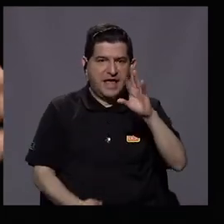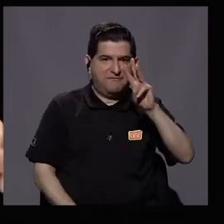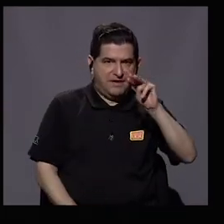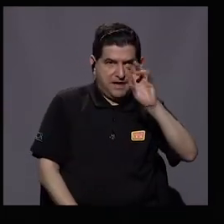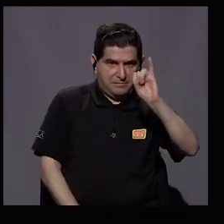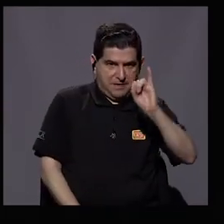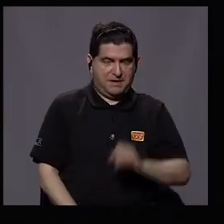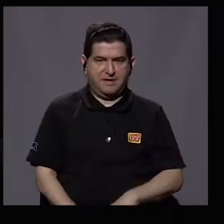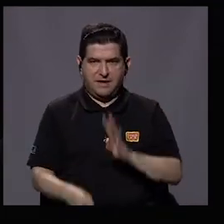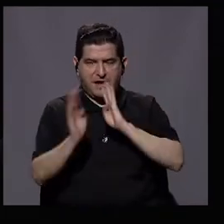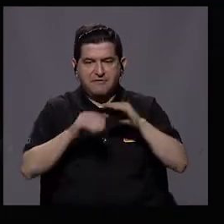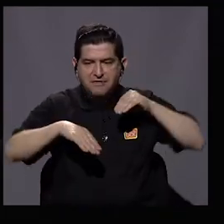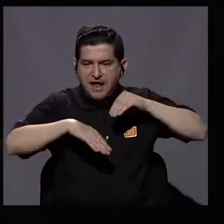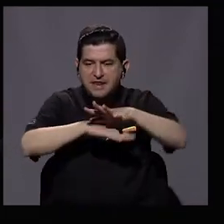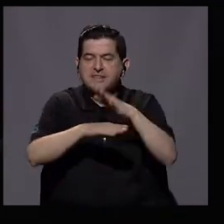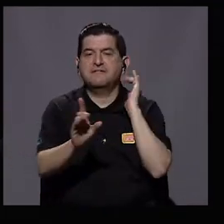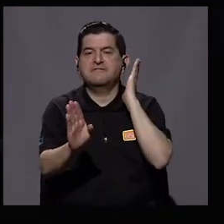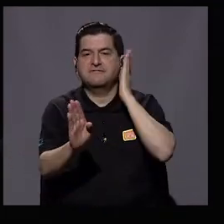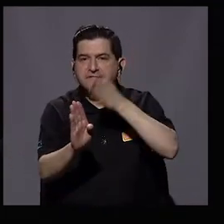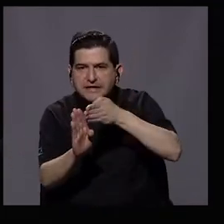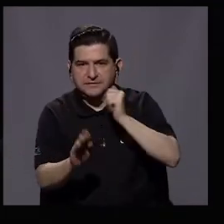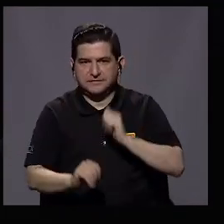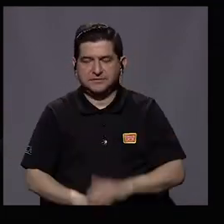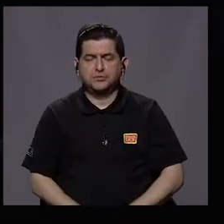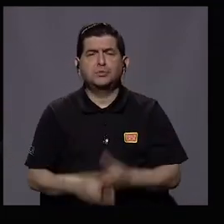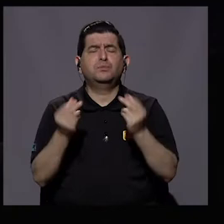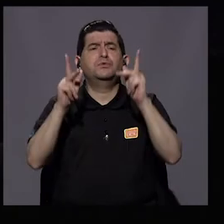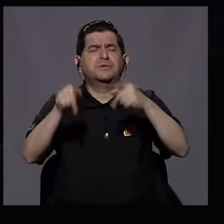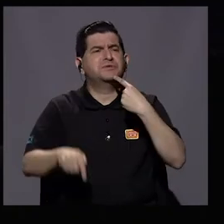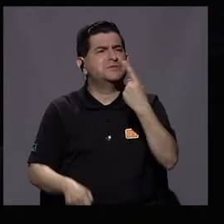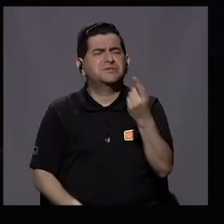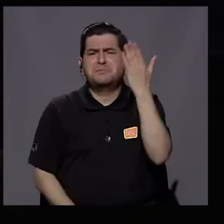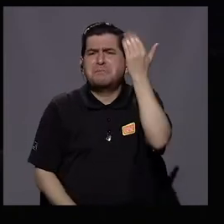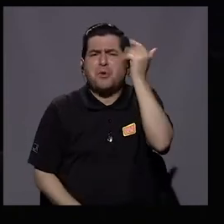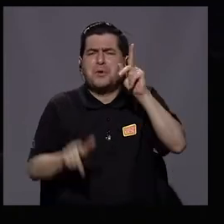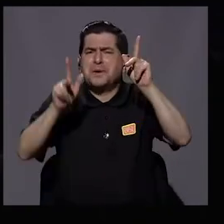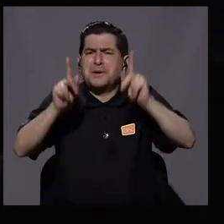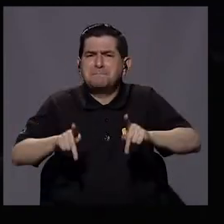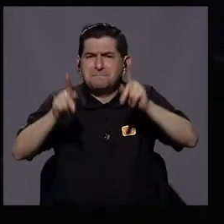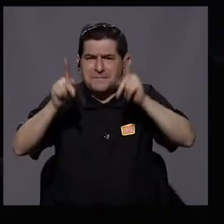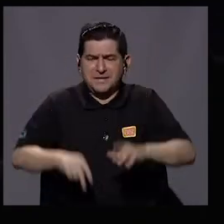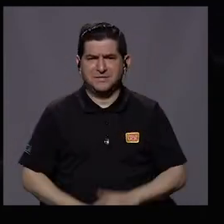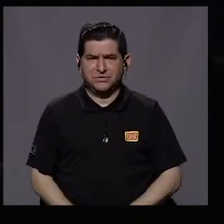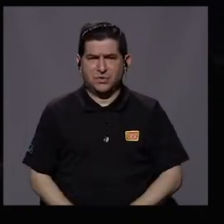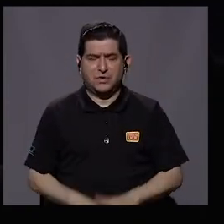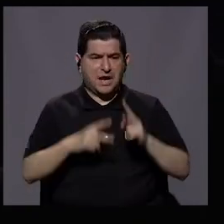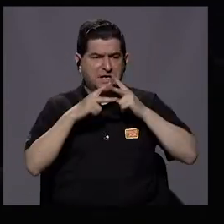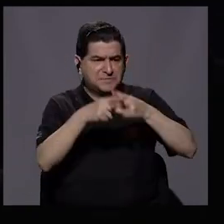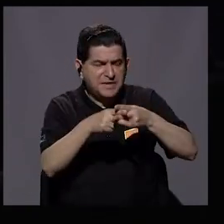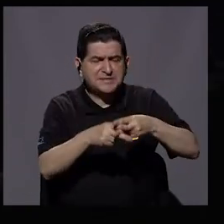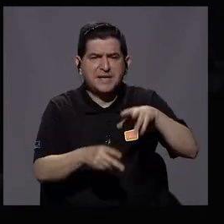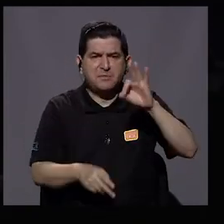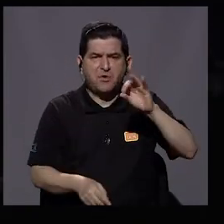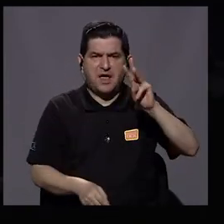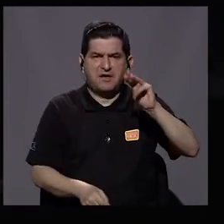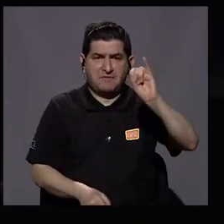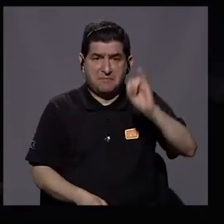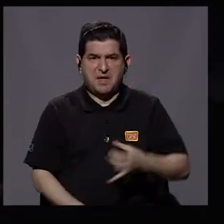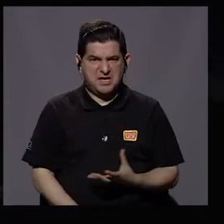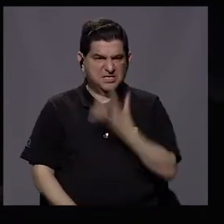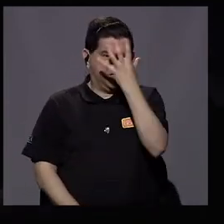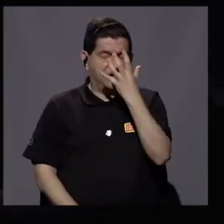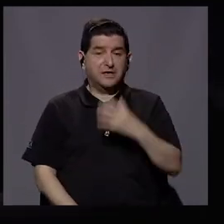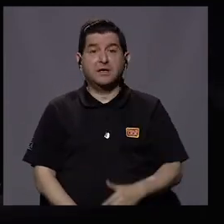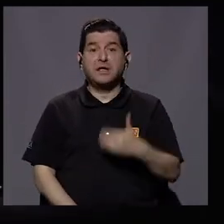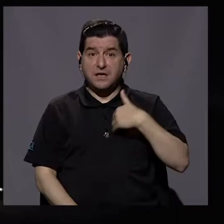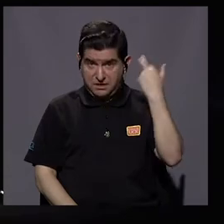Monetario Internacional, hablemos de consecuencias directamente. Mucha gente dice, ¿por qué la gente cuando hay un préstamo con el fondo se